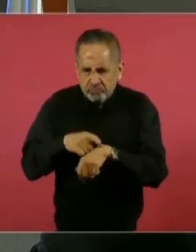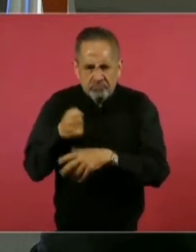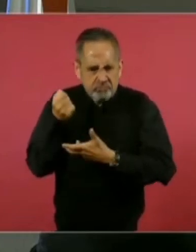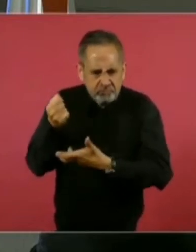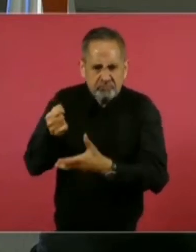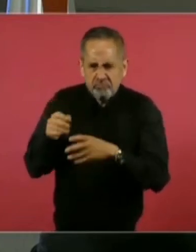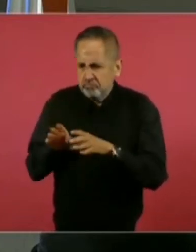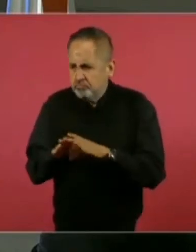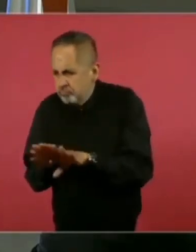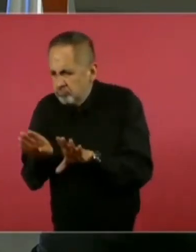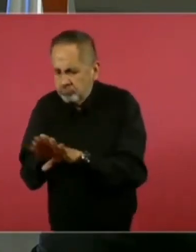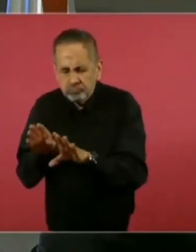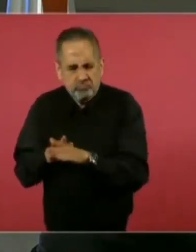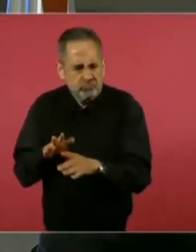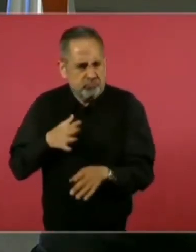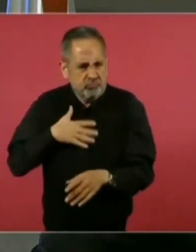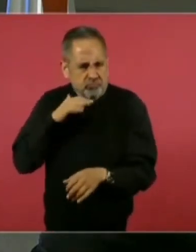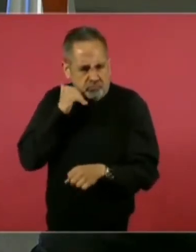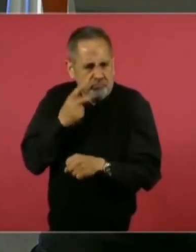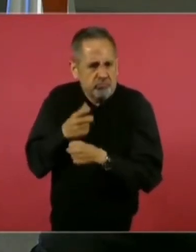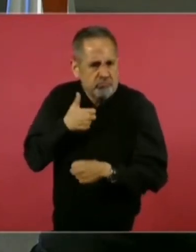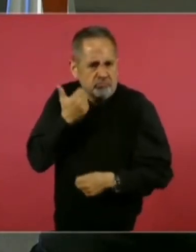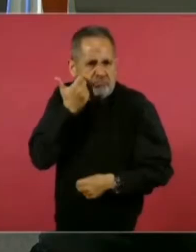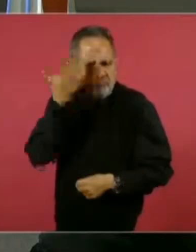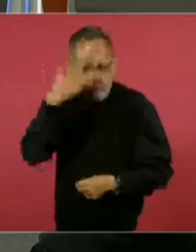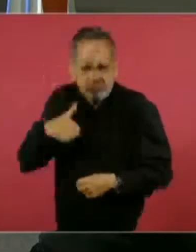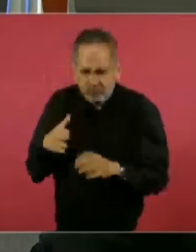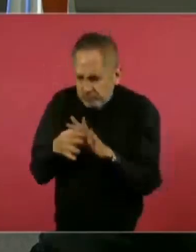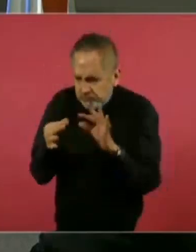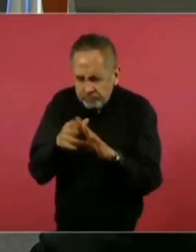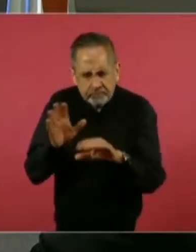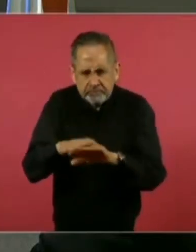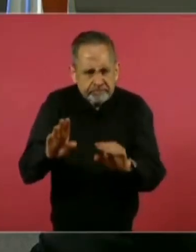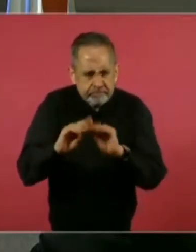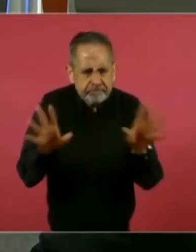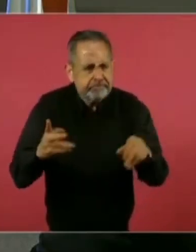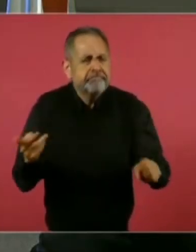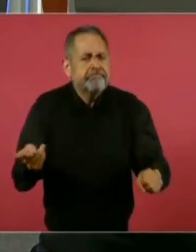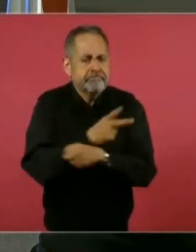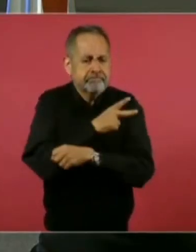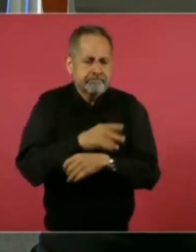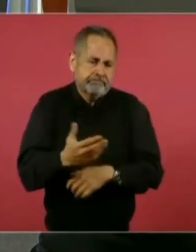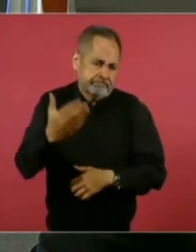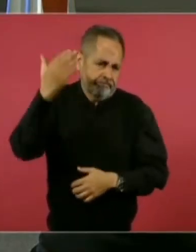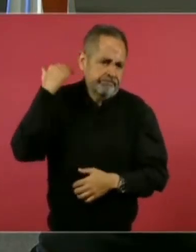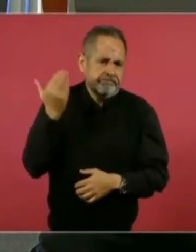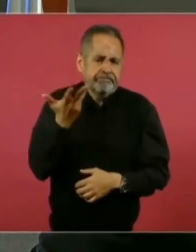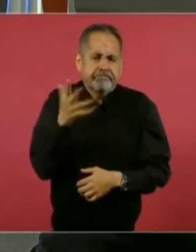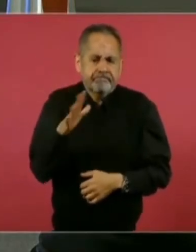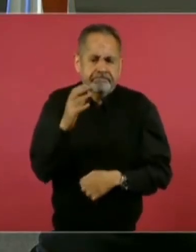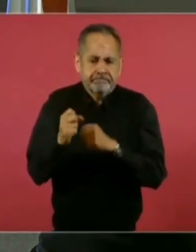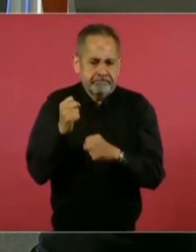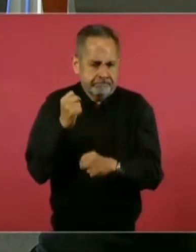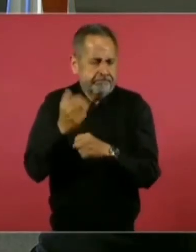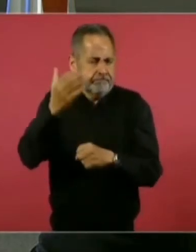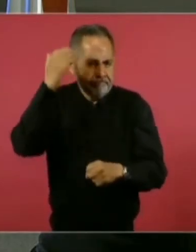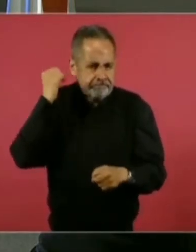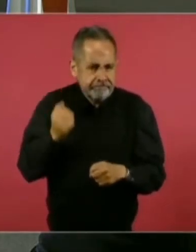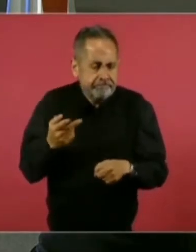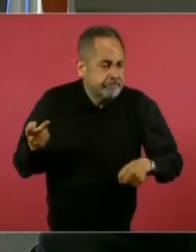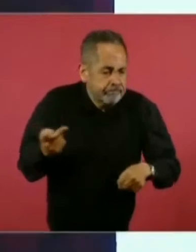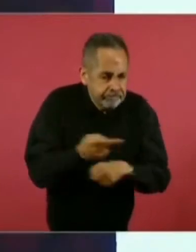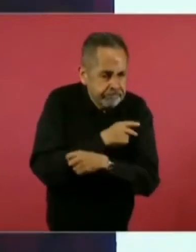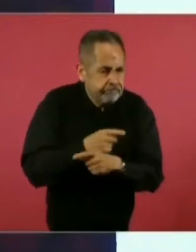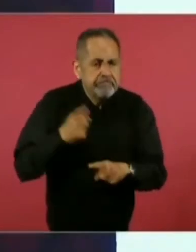recursos y voluntad para esclarecer los trágicos hechos acontecidos hace 10 años, castigar a